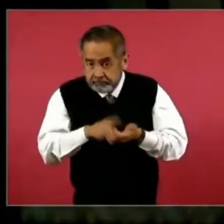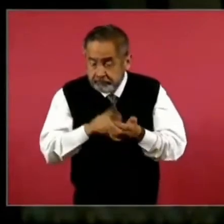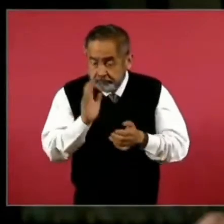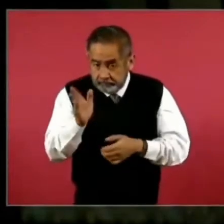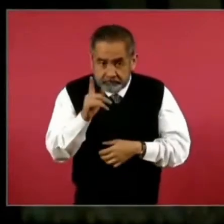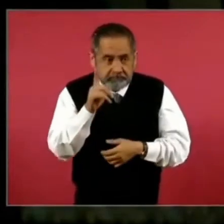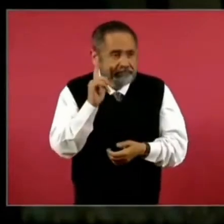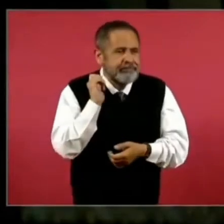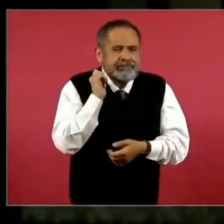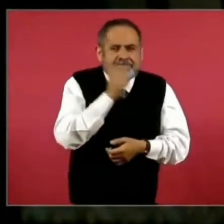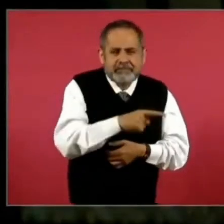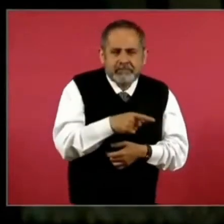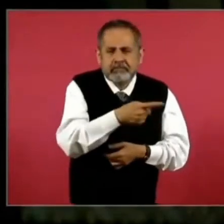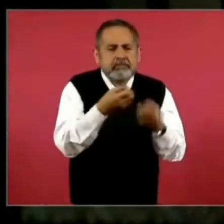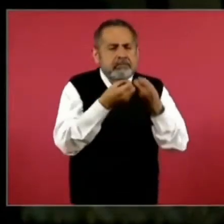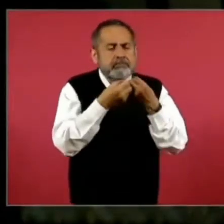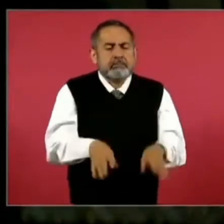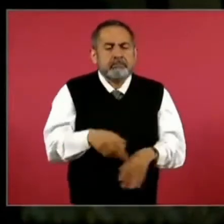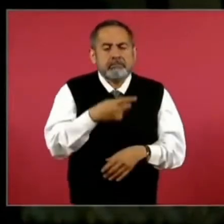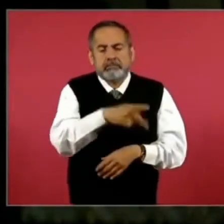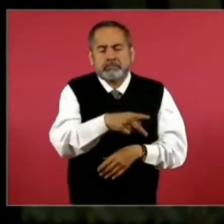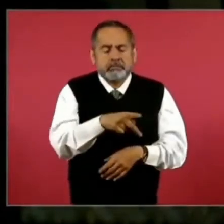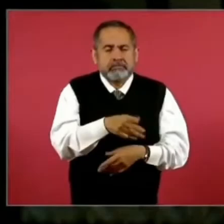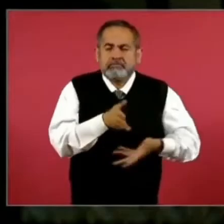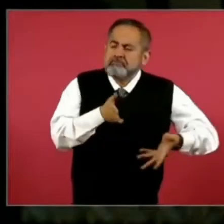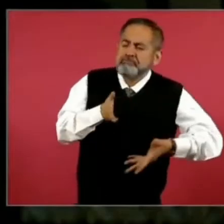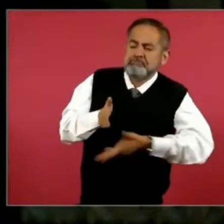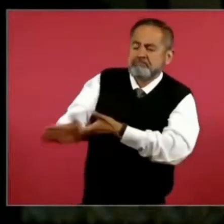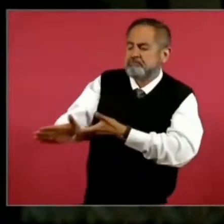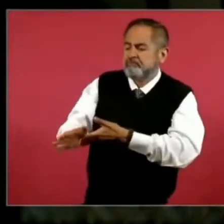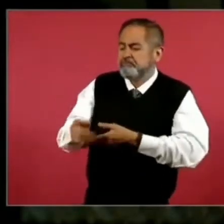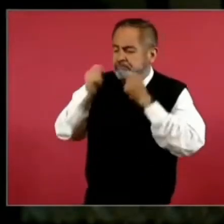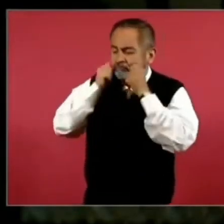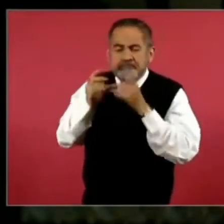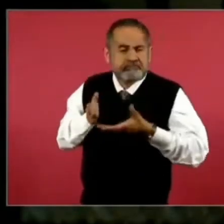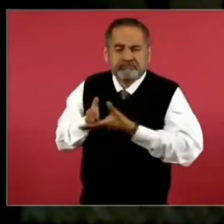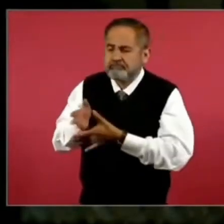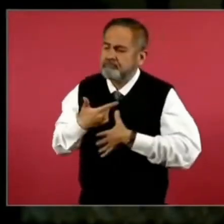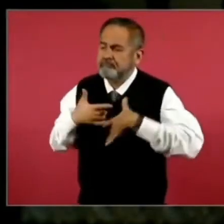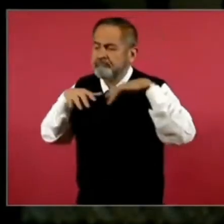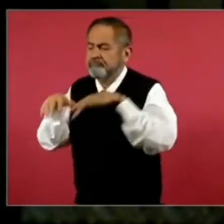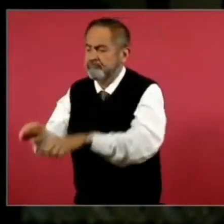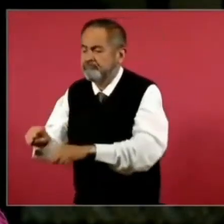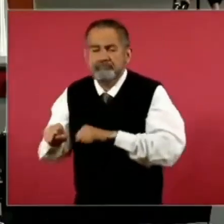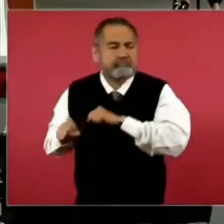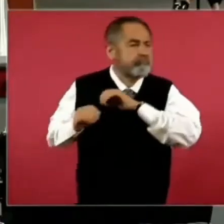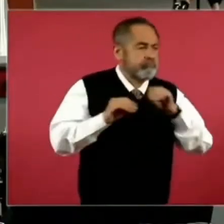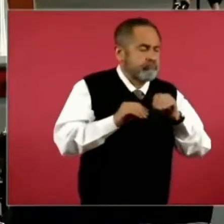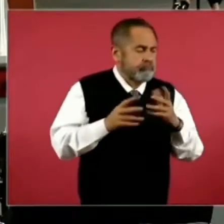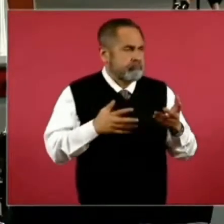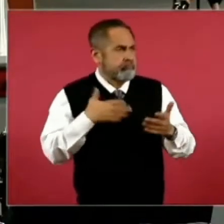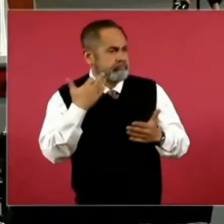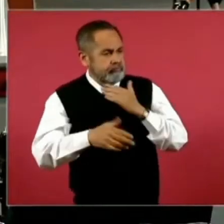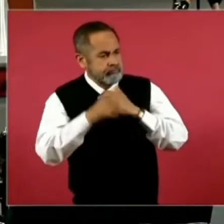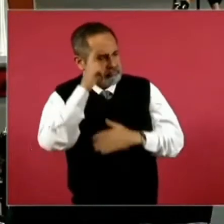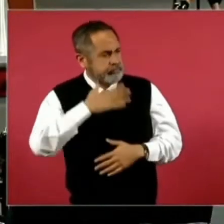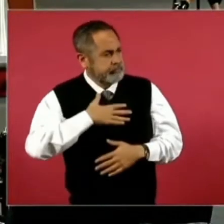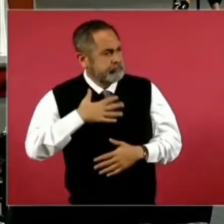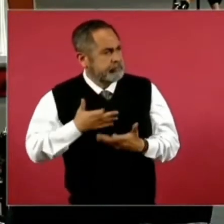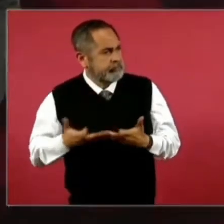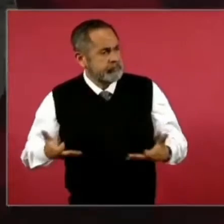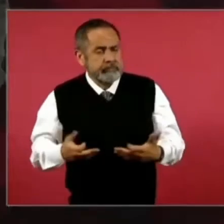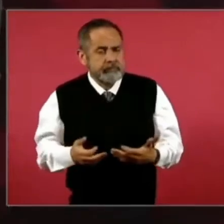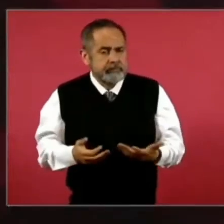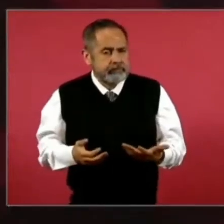hubiera una vulneración a la soberanía mexicana en este caso de la detención. Gracias, presidente. Bueno, vamos